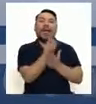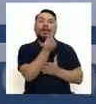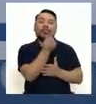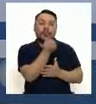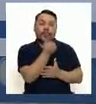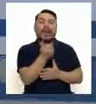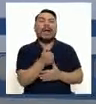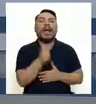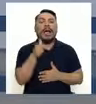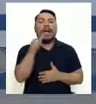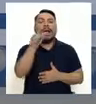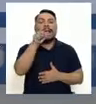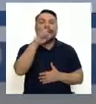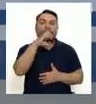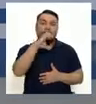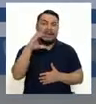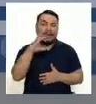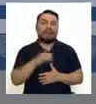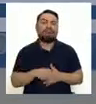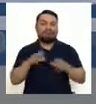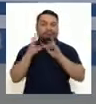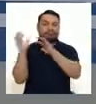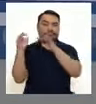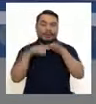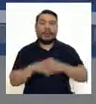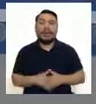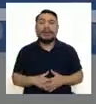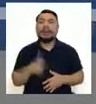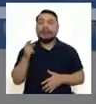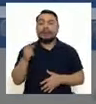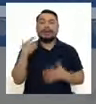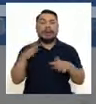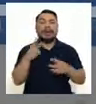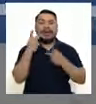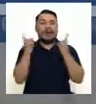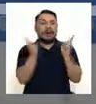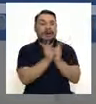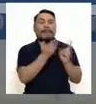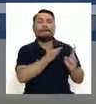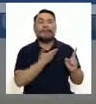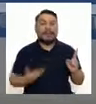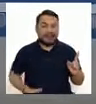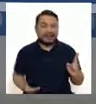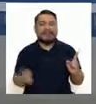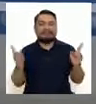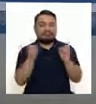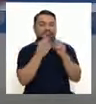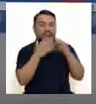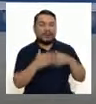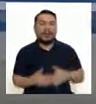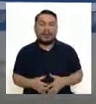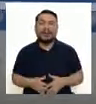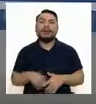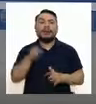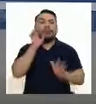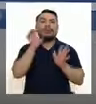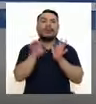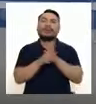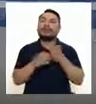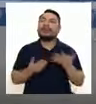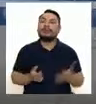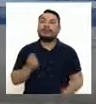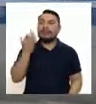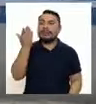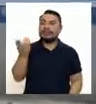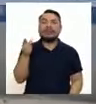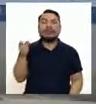también han realizado visitas oficiales y también visitas de Estado, como por ejemplo